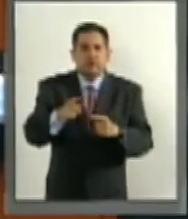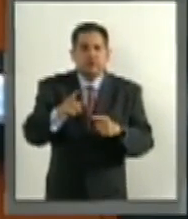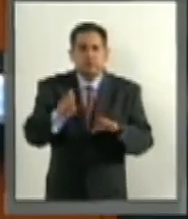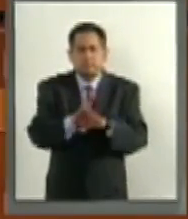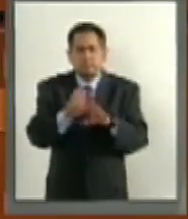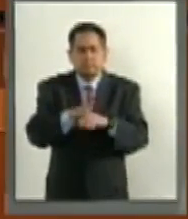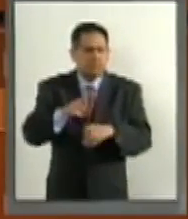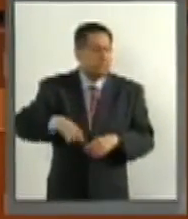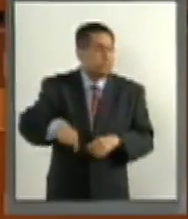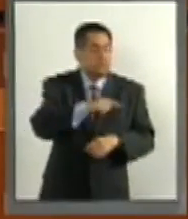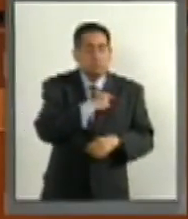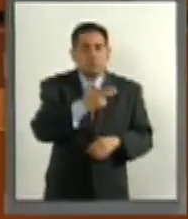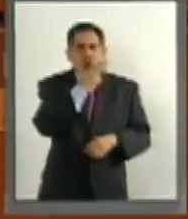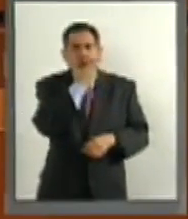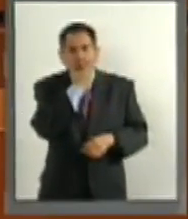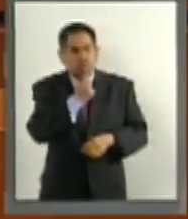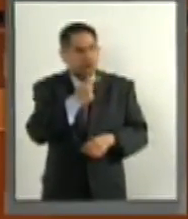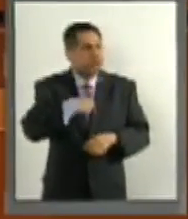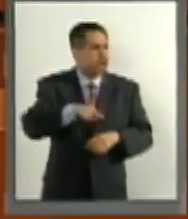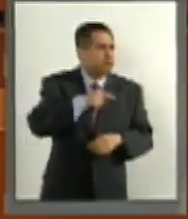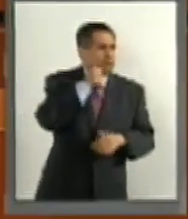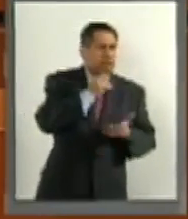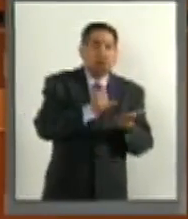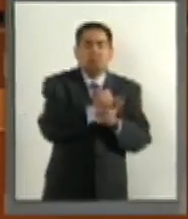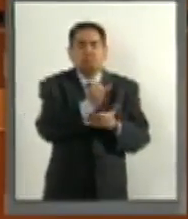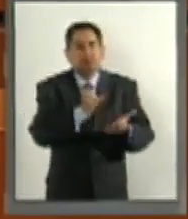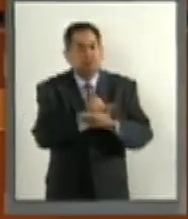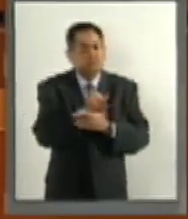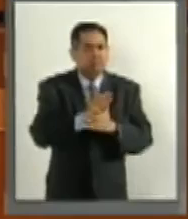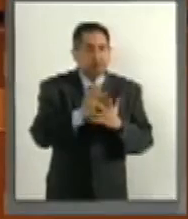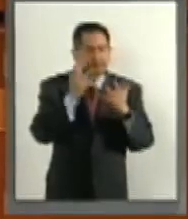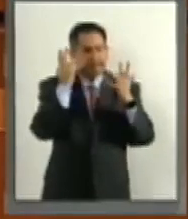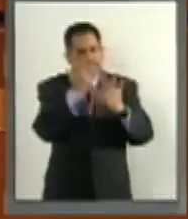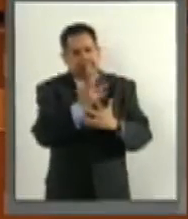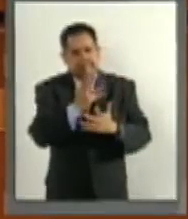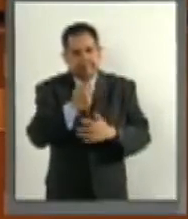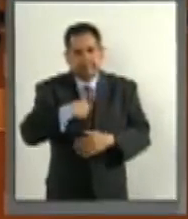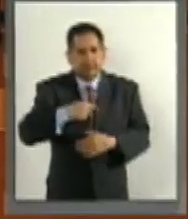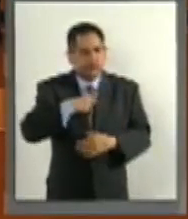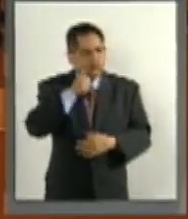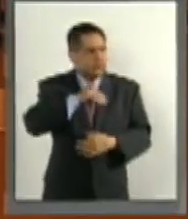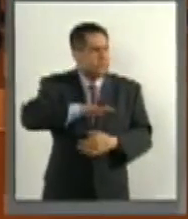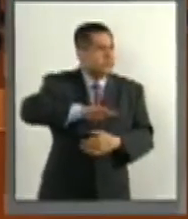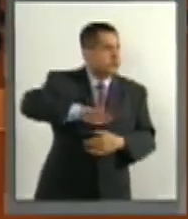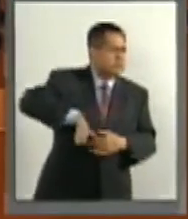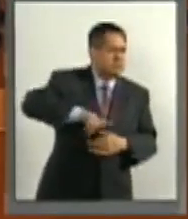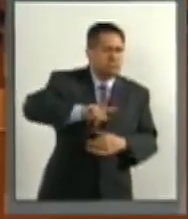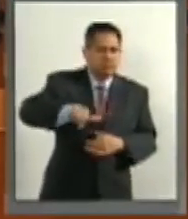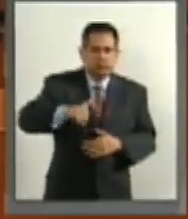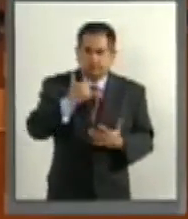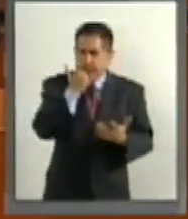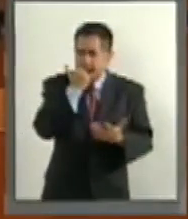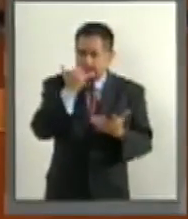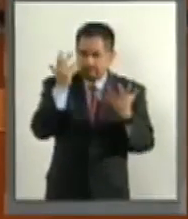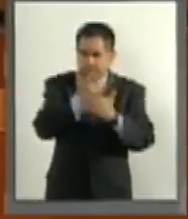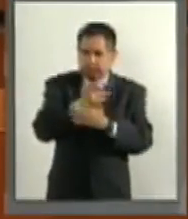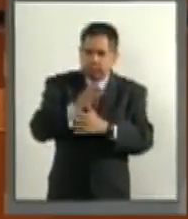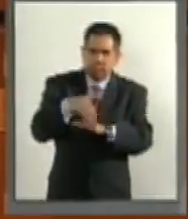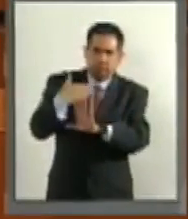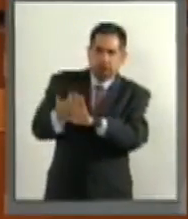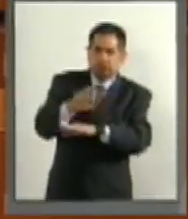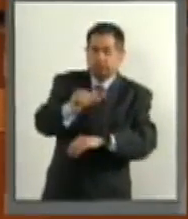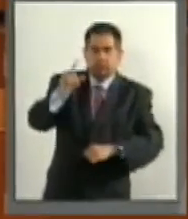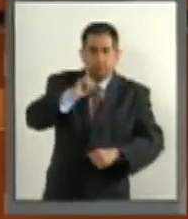los hombres en la toma de decisiones hemos dejado fuera o agredido a las mujeres